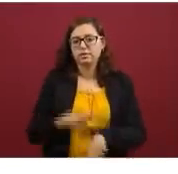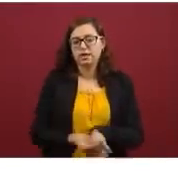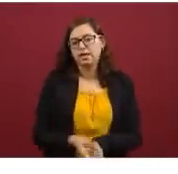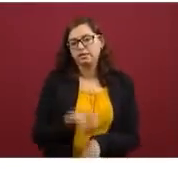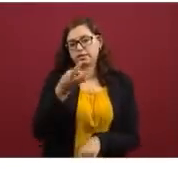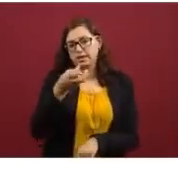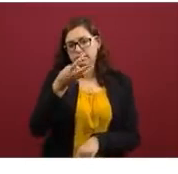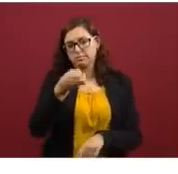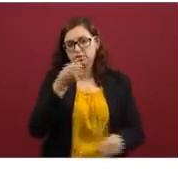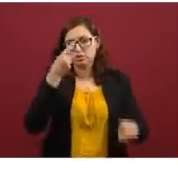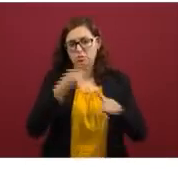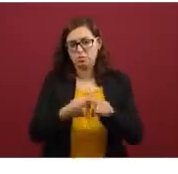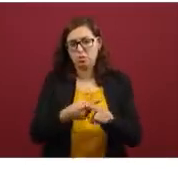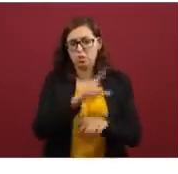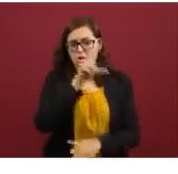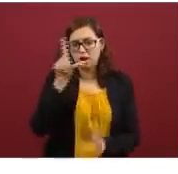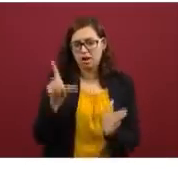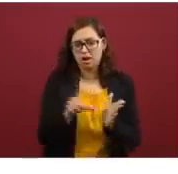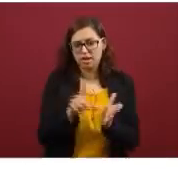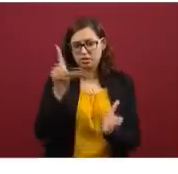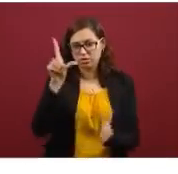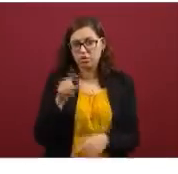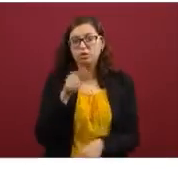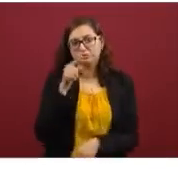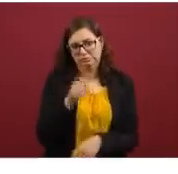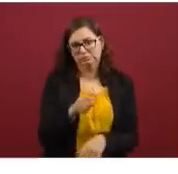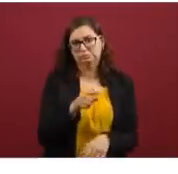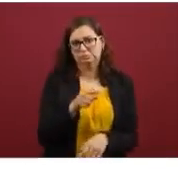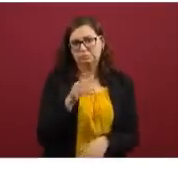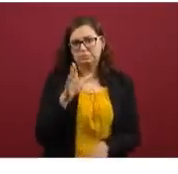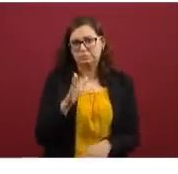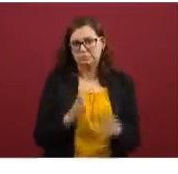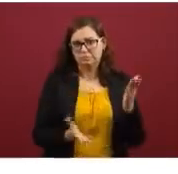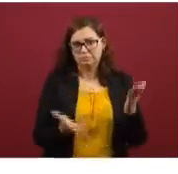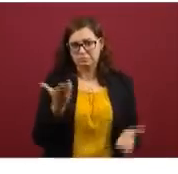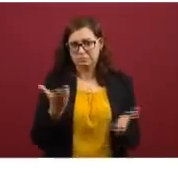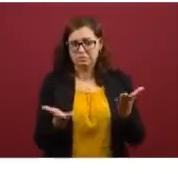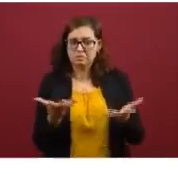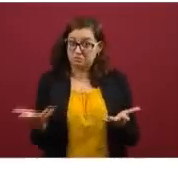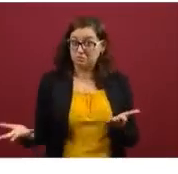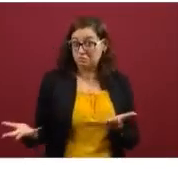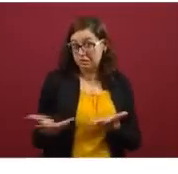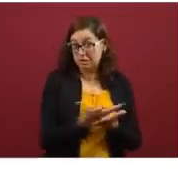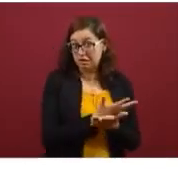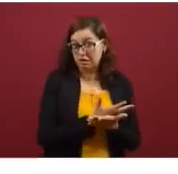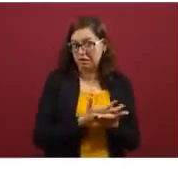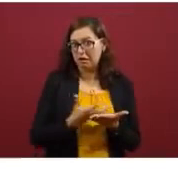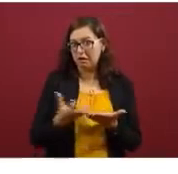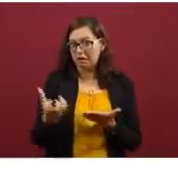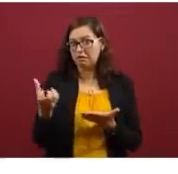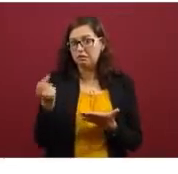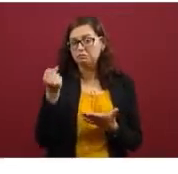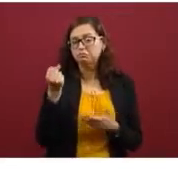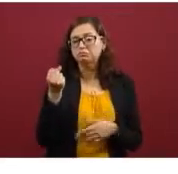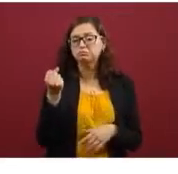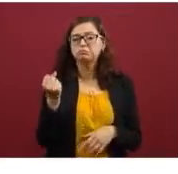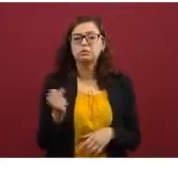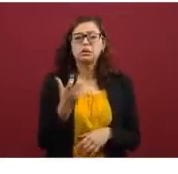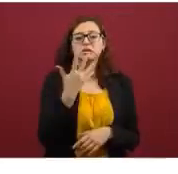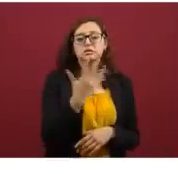3 pesos con 91 centavos por litro, por eso ellos tienen un margen, no es la utilidad, pero sí es un margen de donde parte la utilidad,